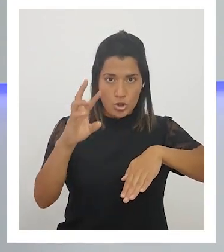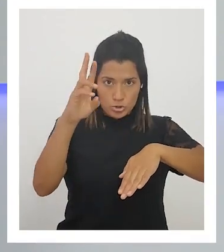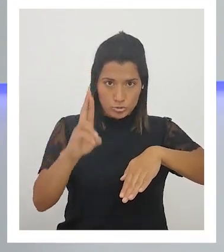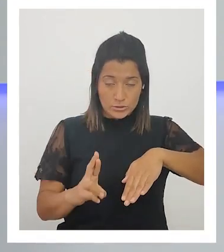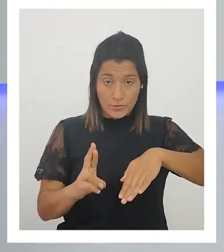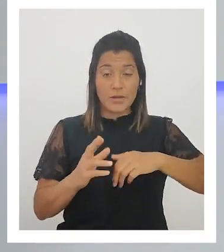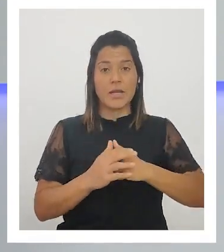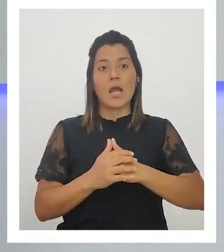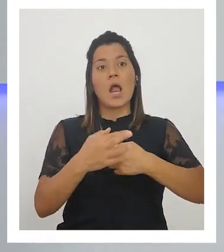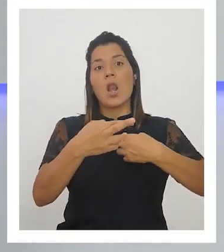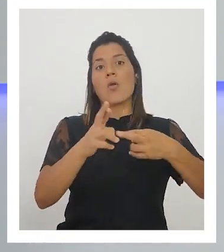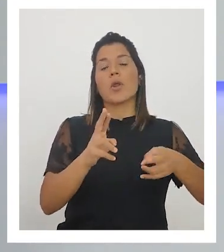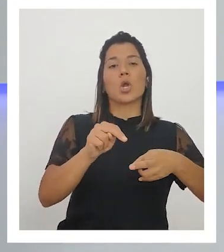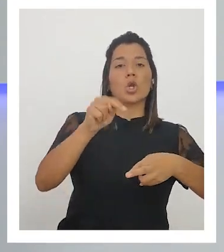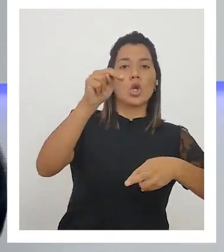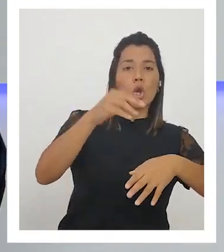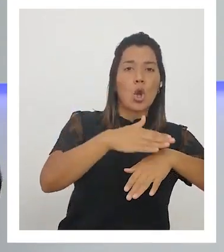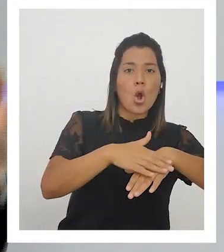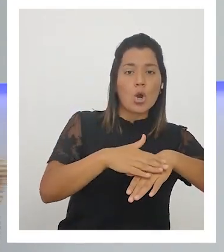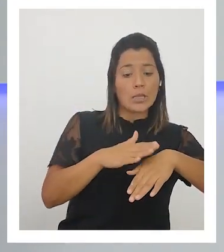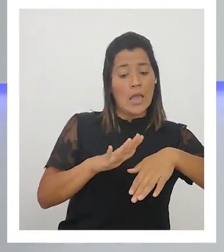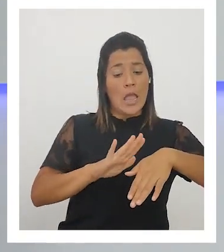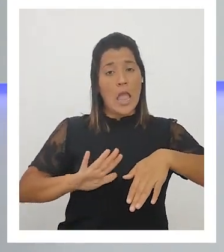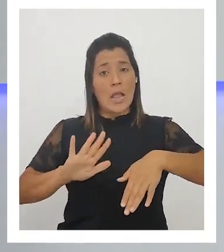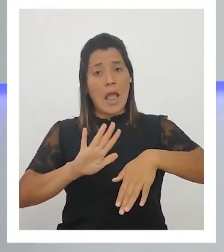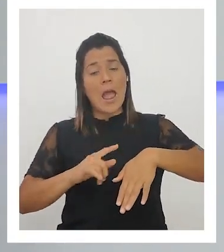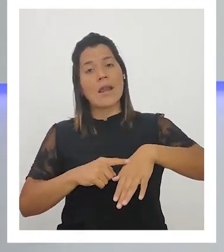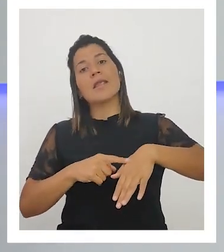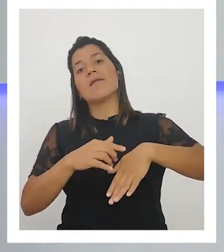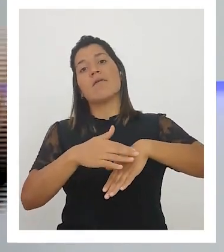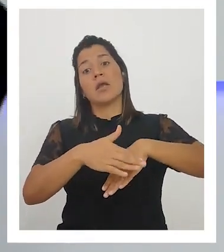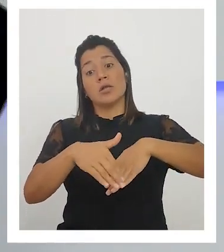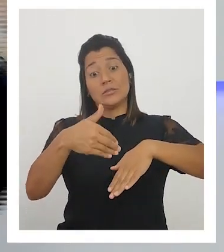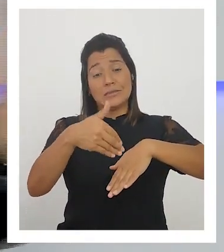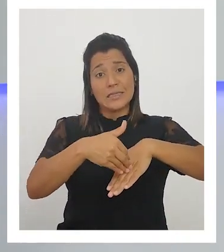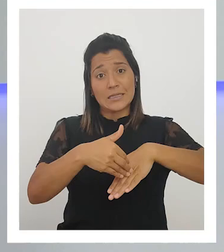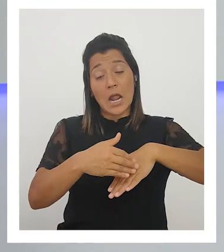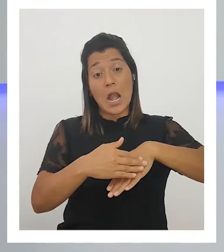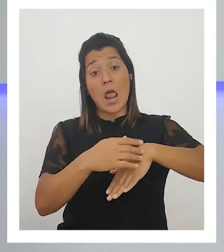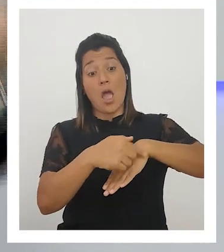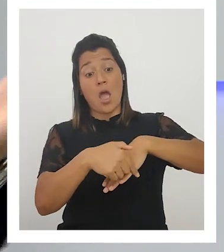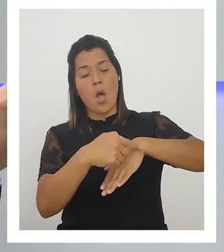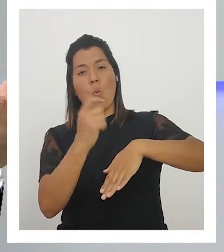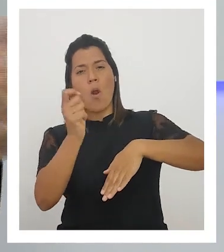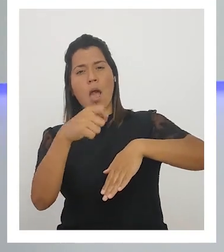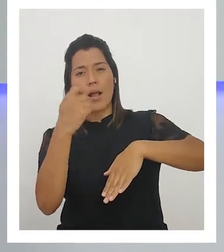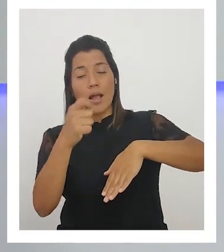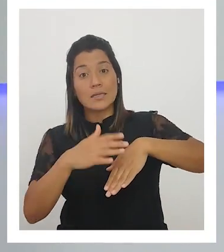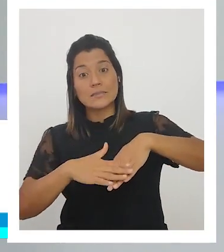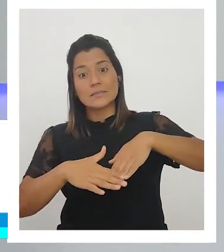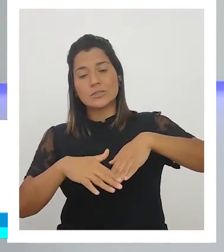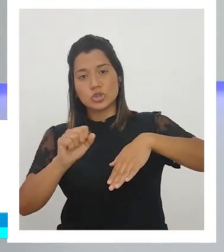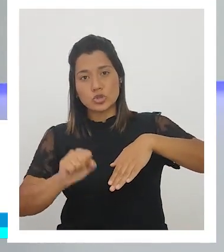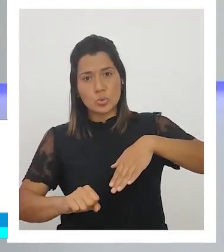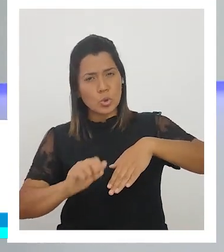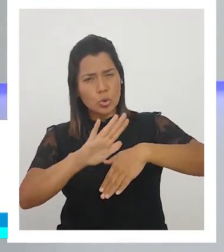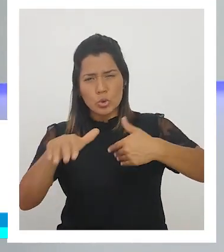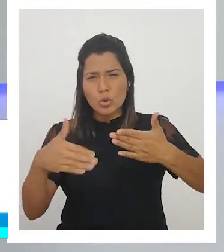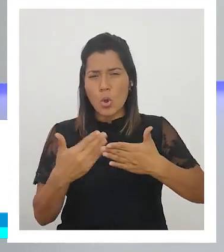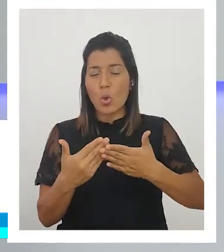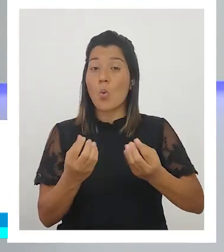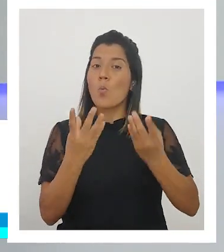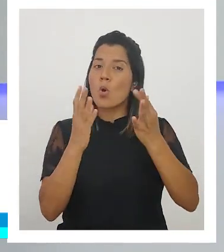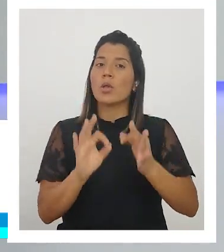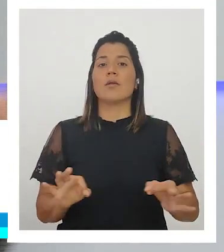la región norte, Caribe, el Pacífico Central, Guanacaste y la zona sur. Eso es muy importante,